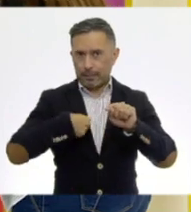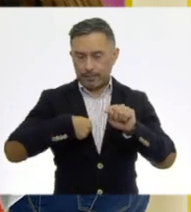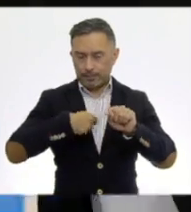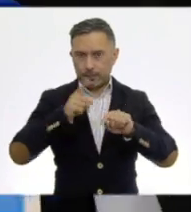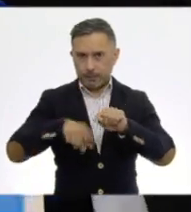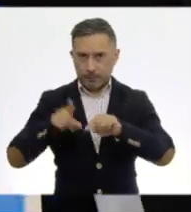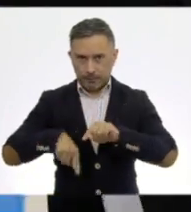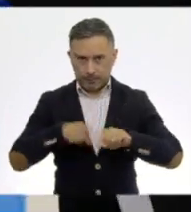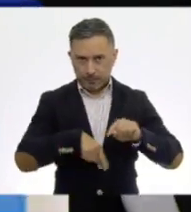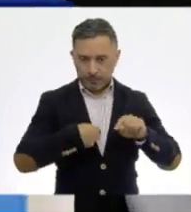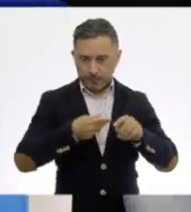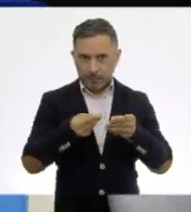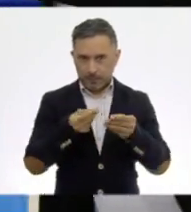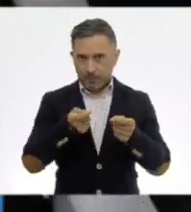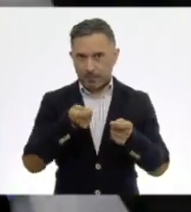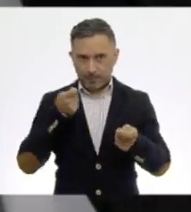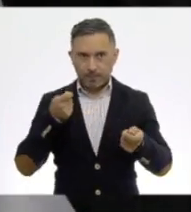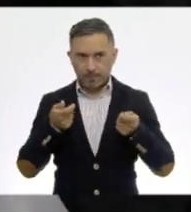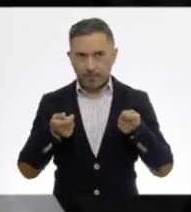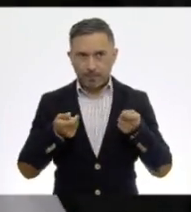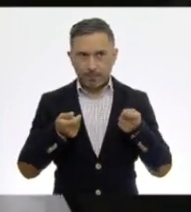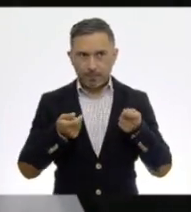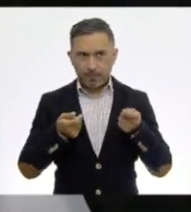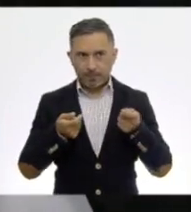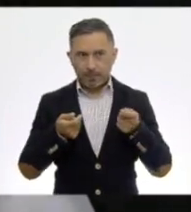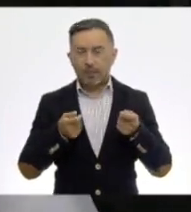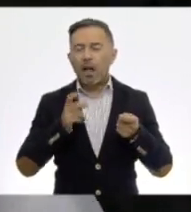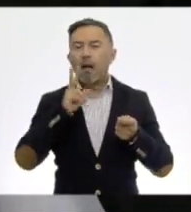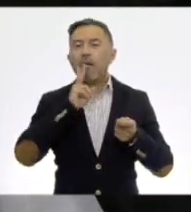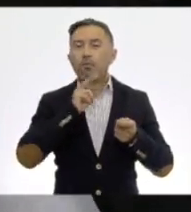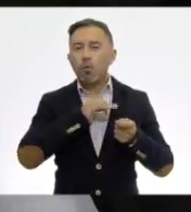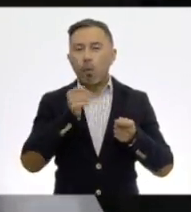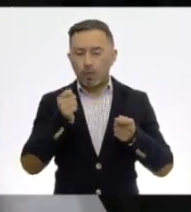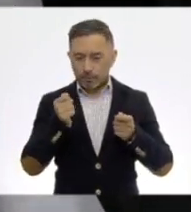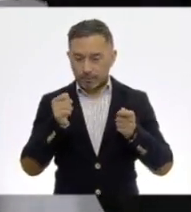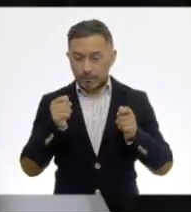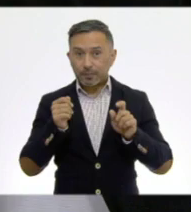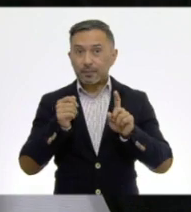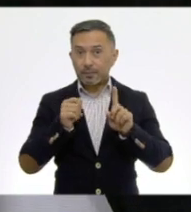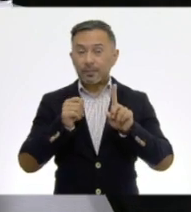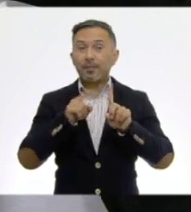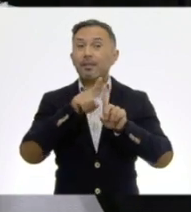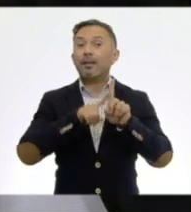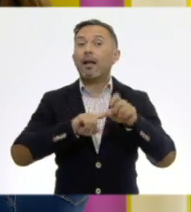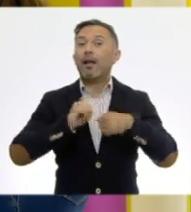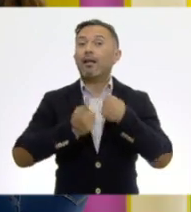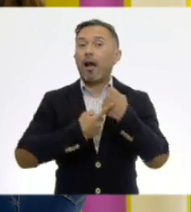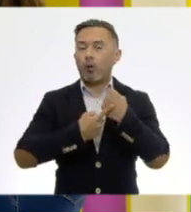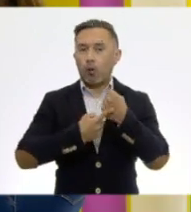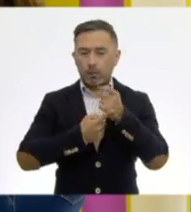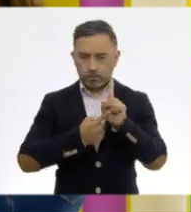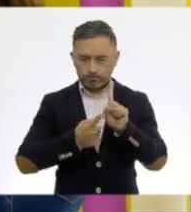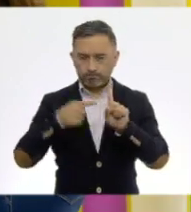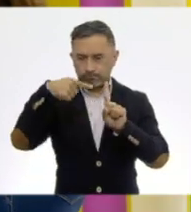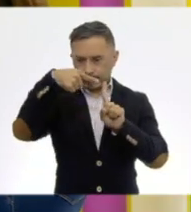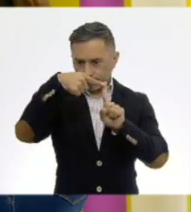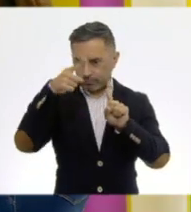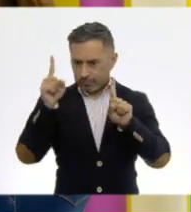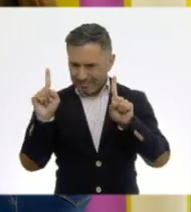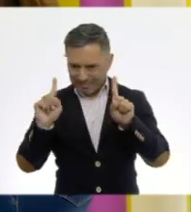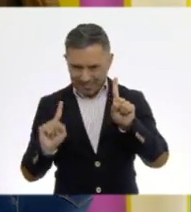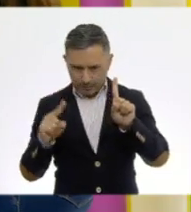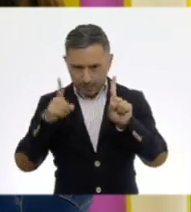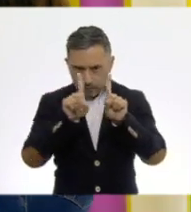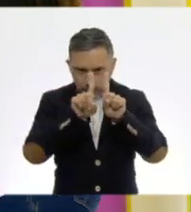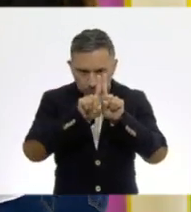a comparar, voy a dejar este aquí, que todos sus aristas son iguales. Ya lo desarmé.